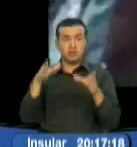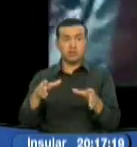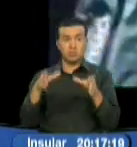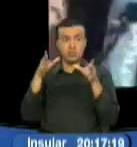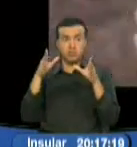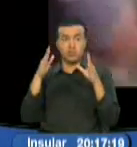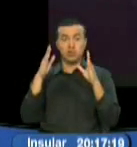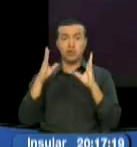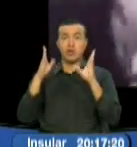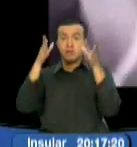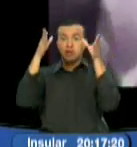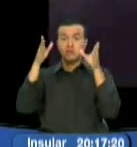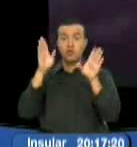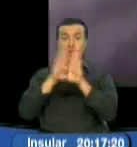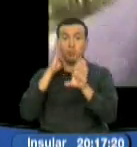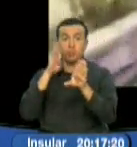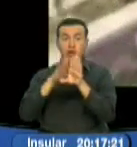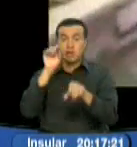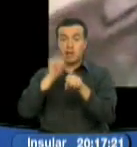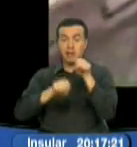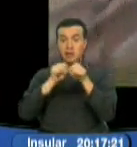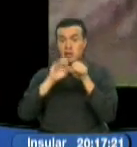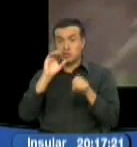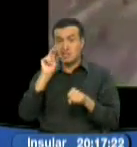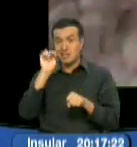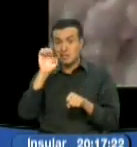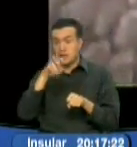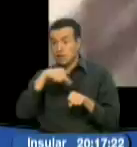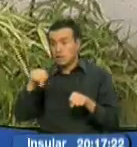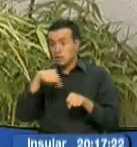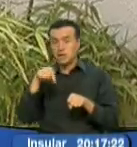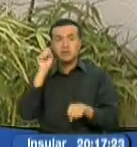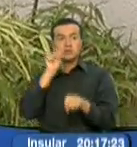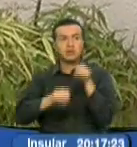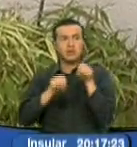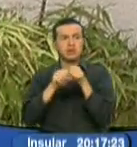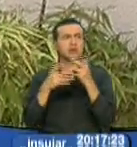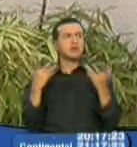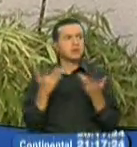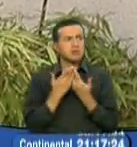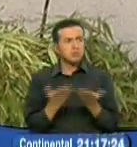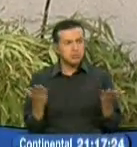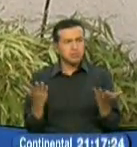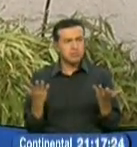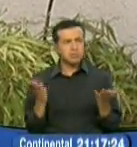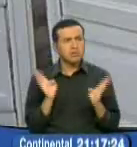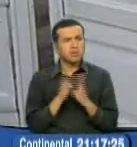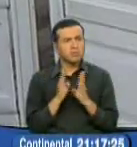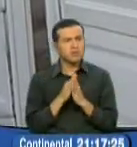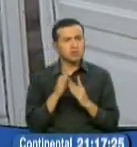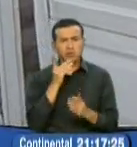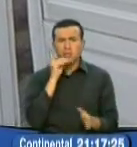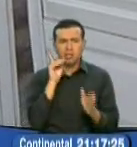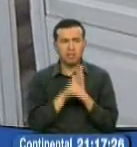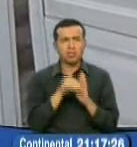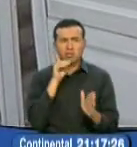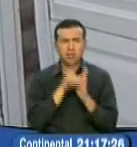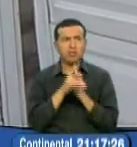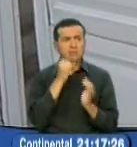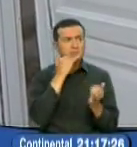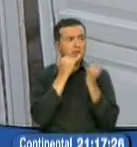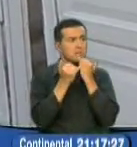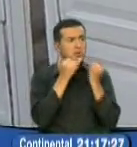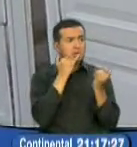las seguridades de este edificio contiguo al Consejo Nacional Electoral fue agredido. Este tipo de actos pues son denunciables, ¿no? Usted